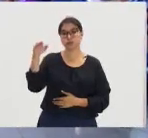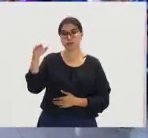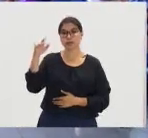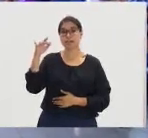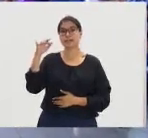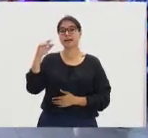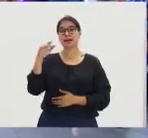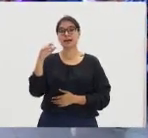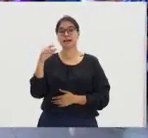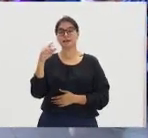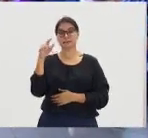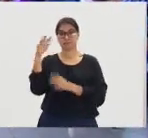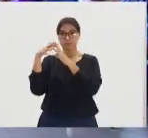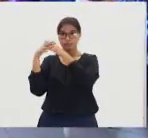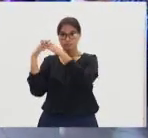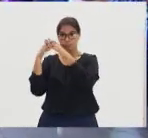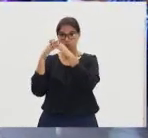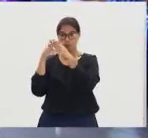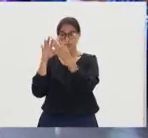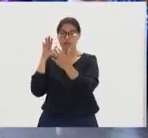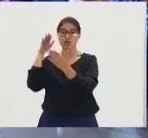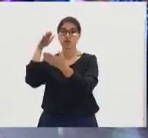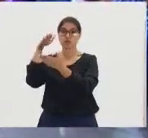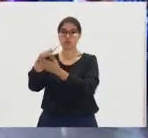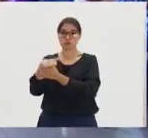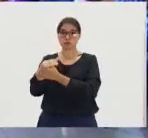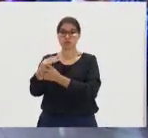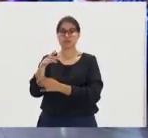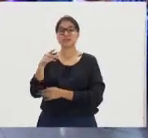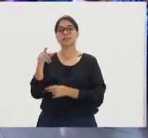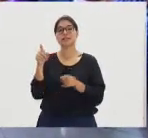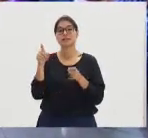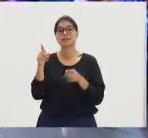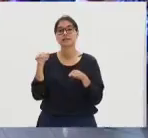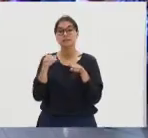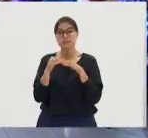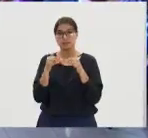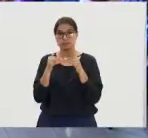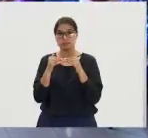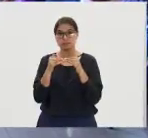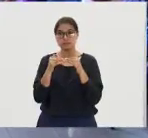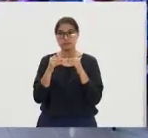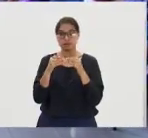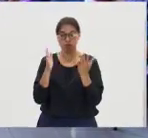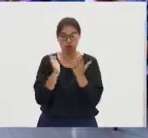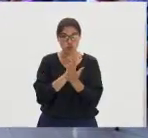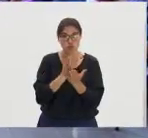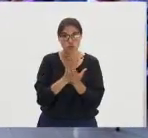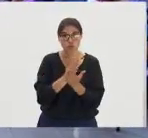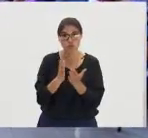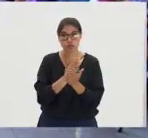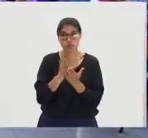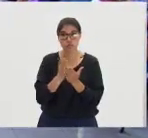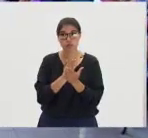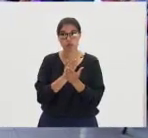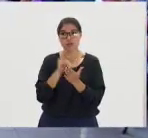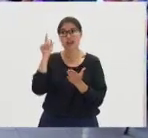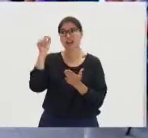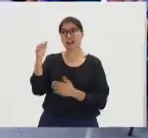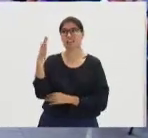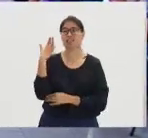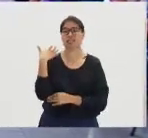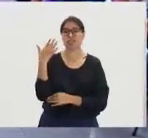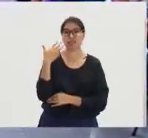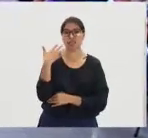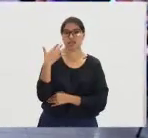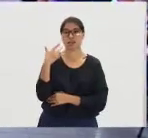siguiente día. El día que aterrizamos en Los Ángeles, me dice el pastor, pastor, hoy es estudio bíblico. Le digo, mira, yo traje ropa de guayabera porque aquí dijeron que era muy caliente. Vamos a buscar